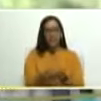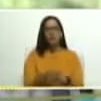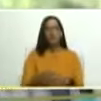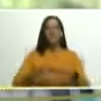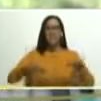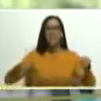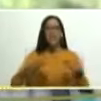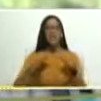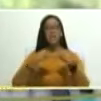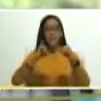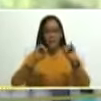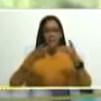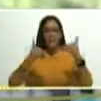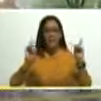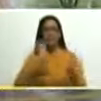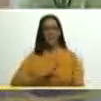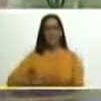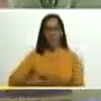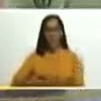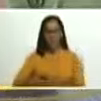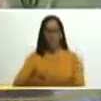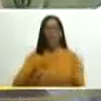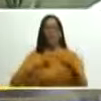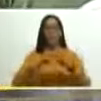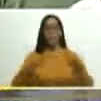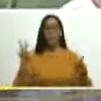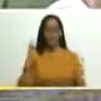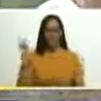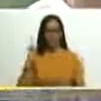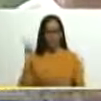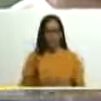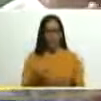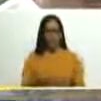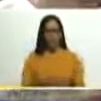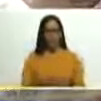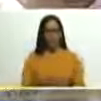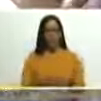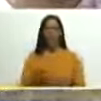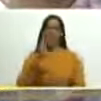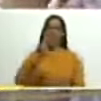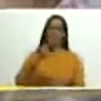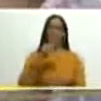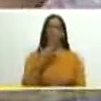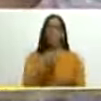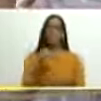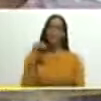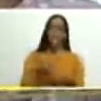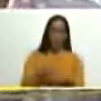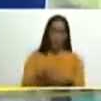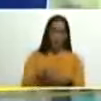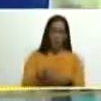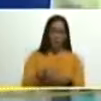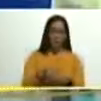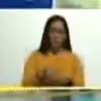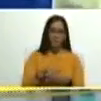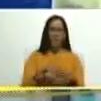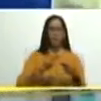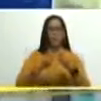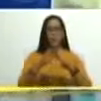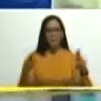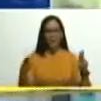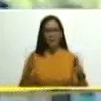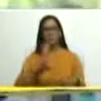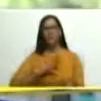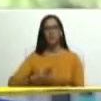la independencia, de la soberanía y de la paz de Venezuela. El 3 de diciembre vota por la paz, por